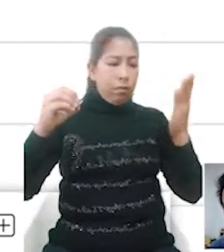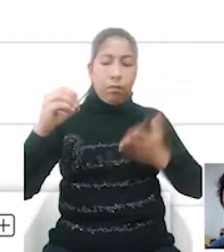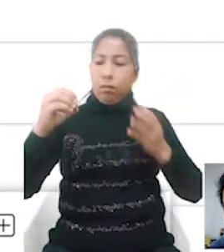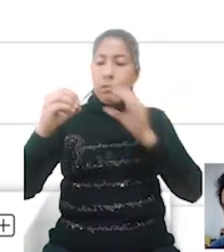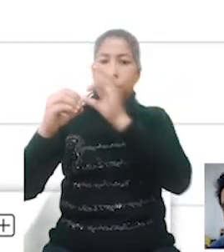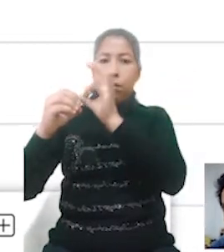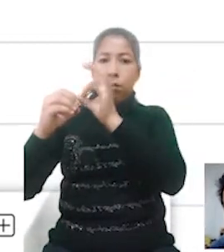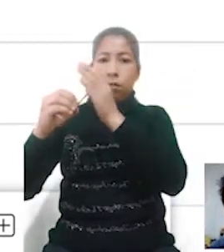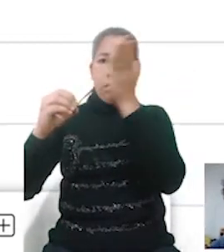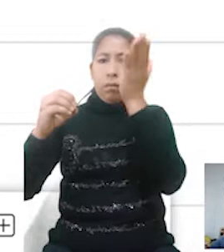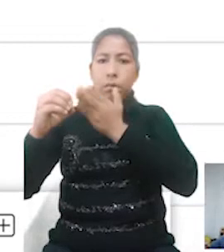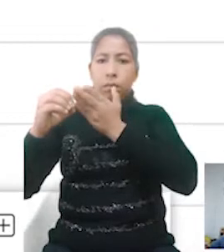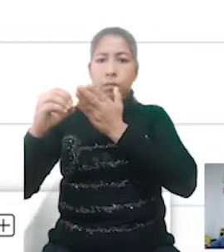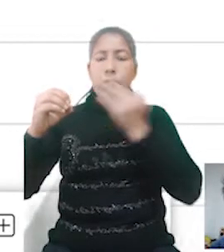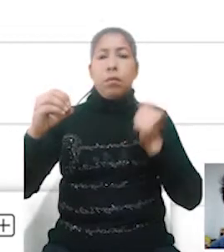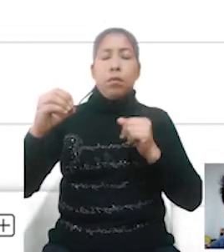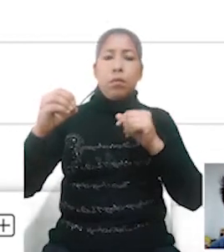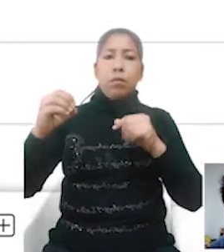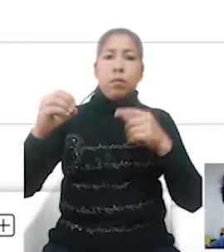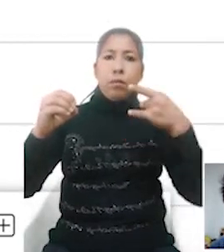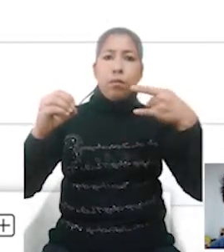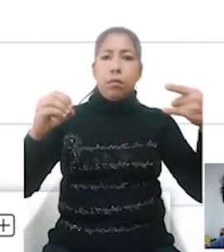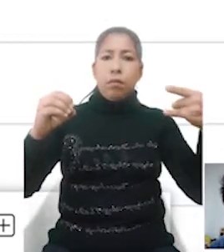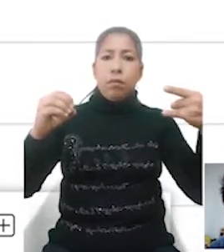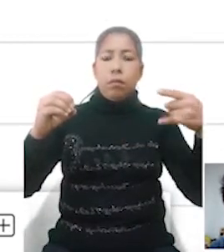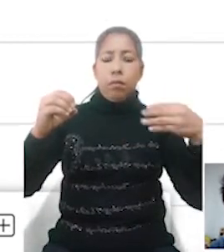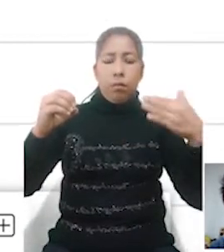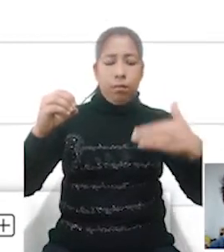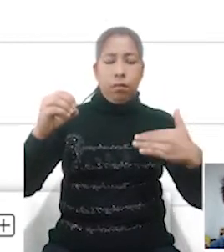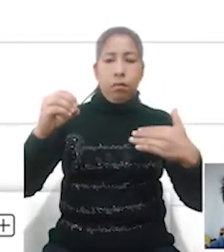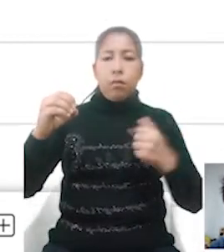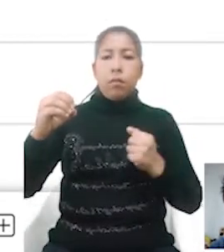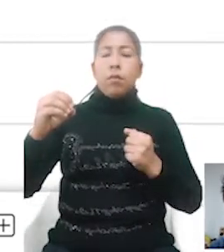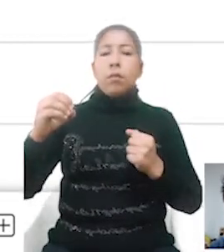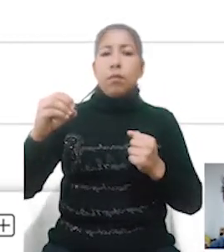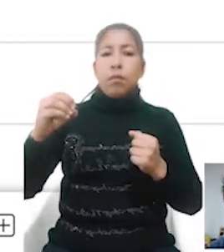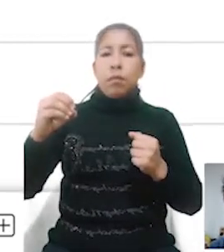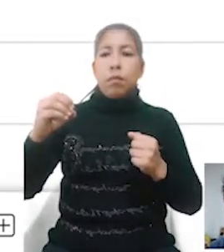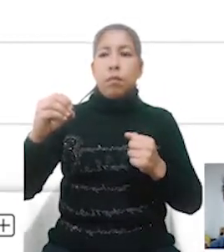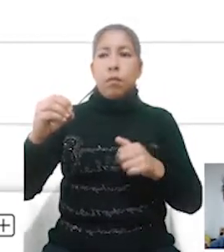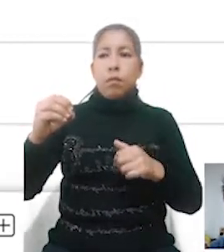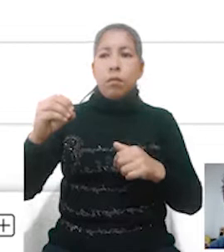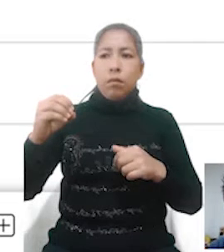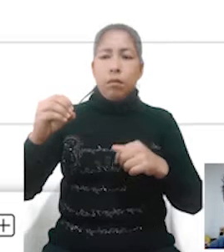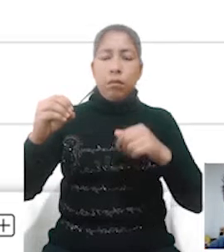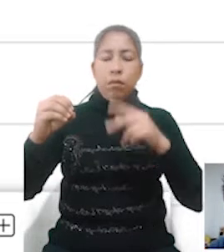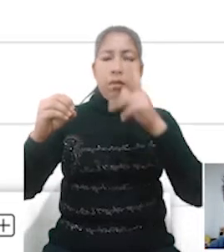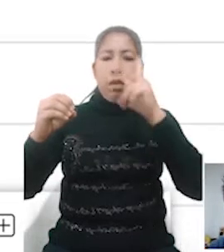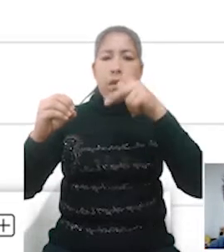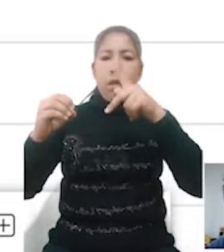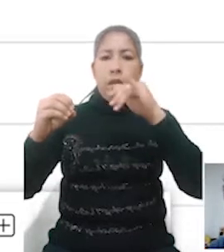anotamos, como el grado está en el numerador, anotamos ahora en el denominador, 180 grados equivale